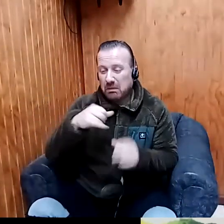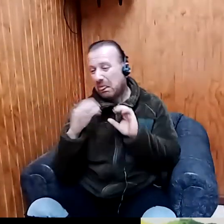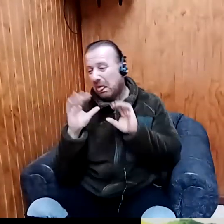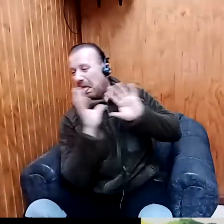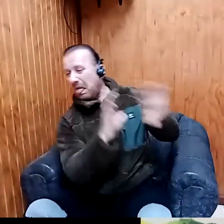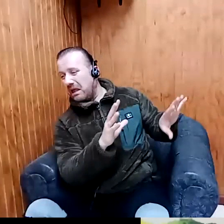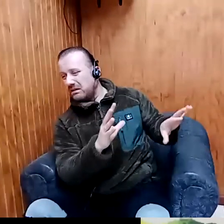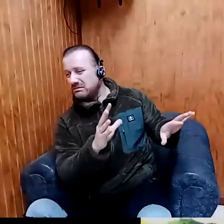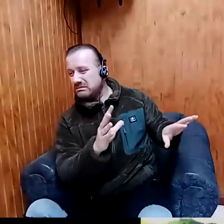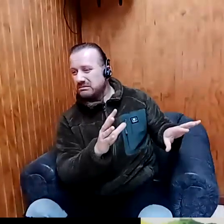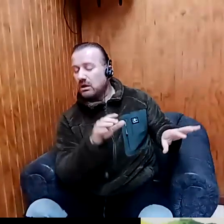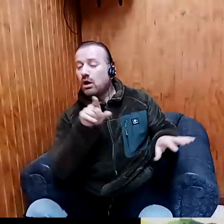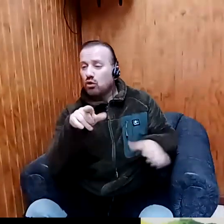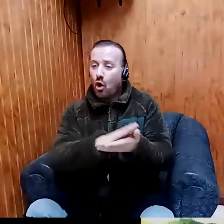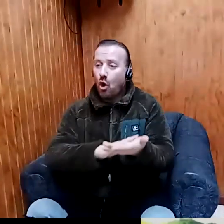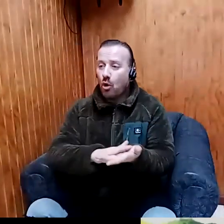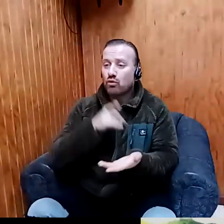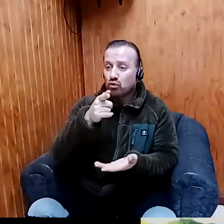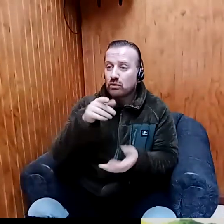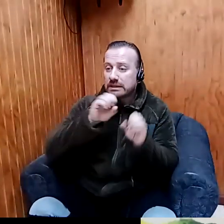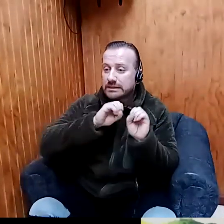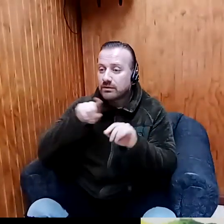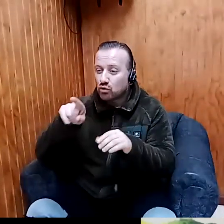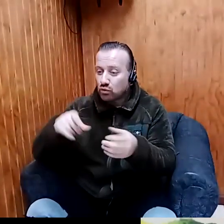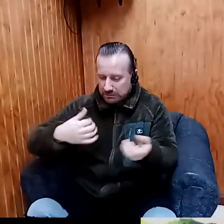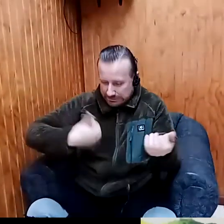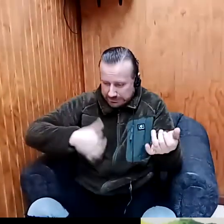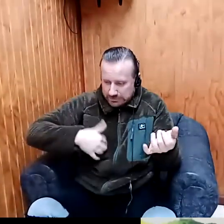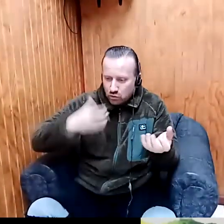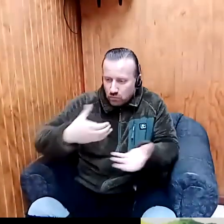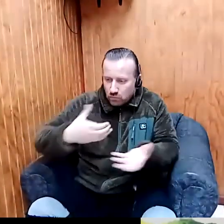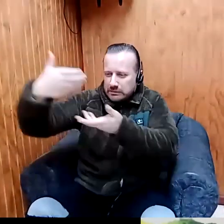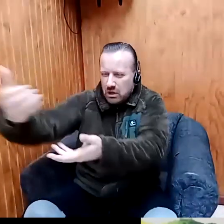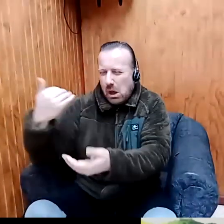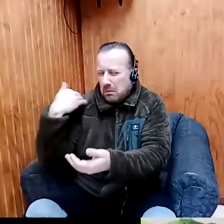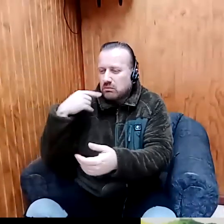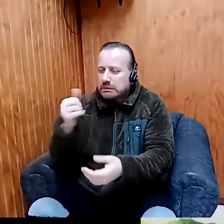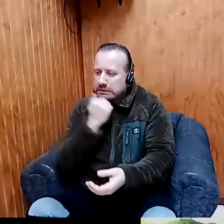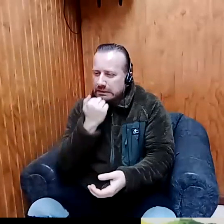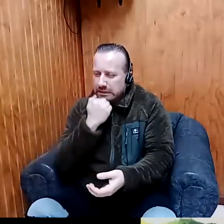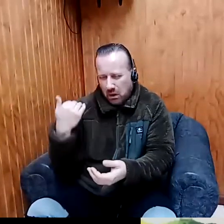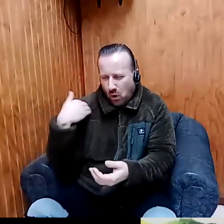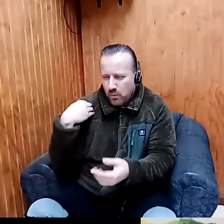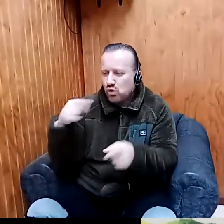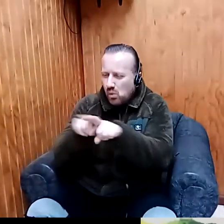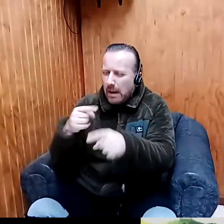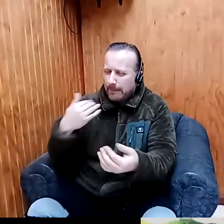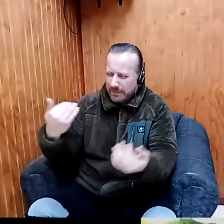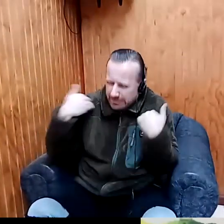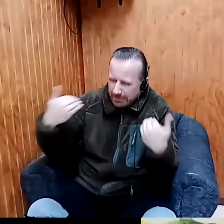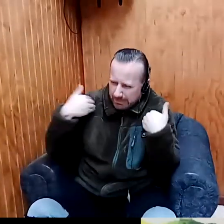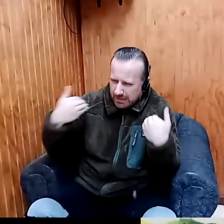música. Si a todos los chicos les enseñas a tocar, aunque sea mal y aunque sea de forma muy sencilla, los